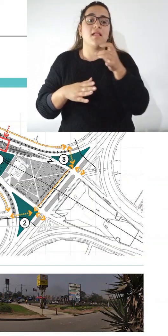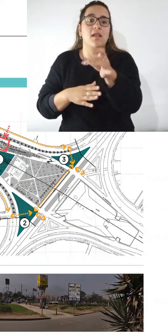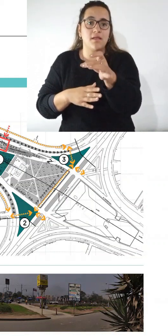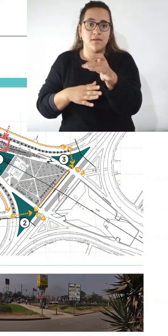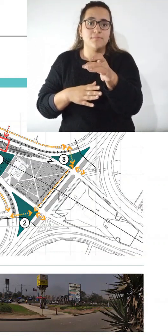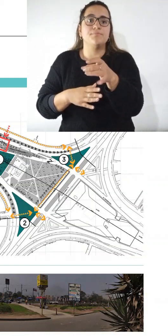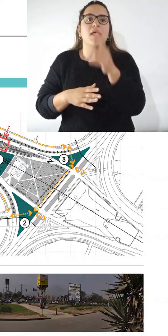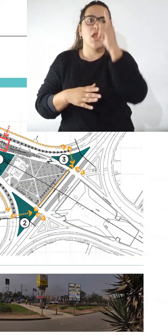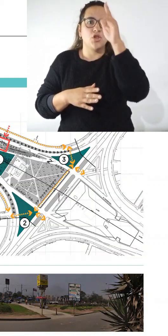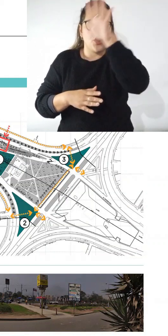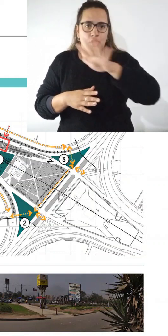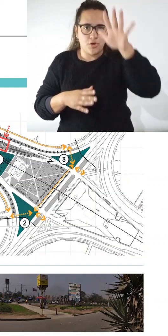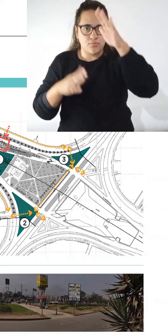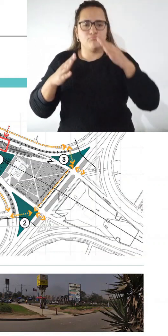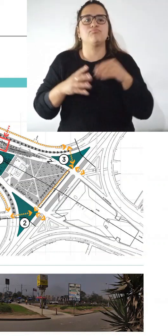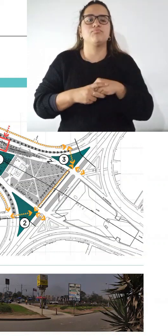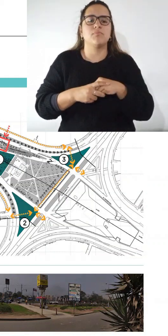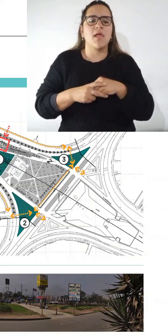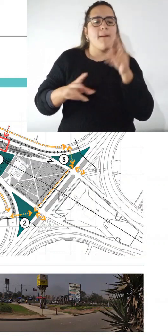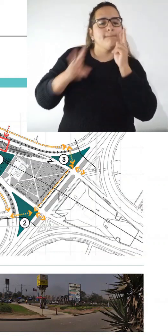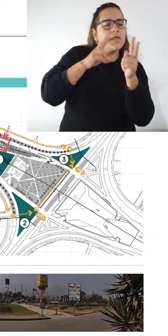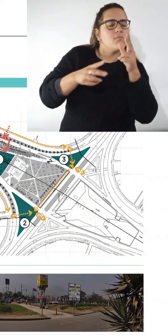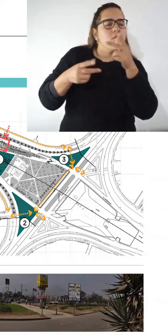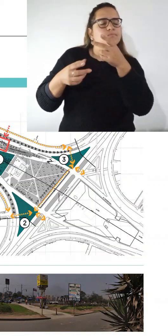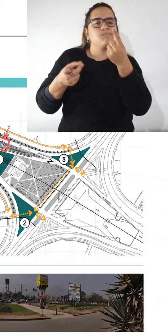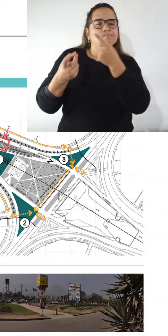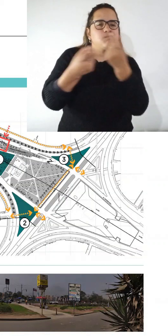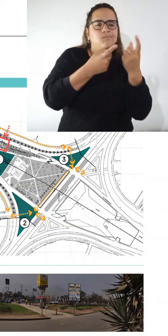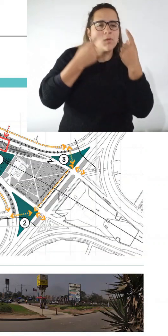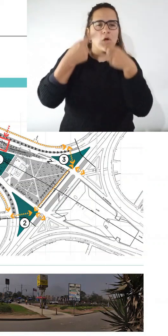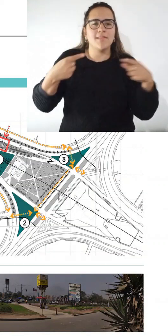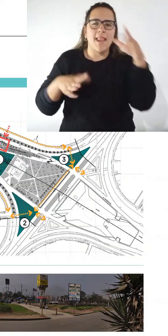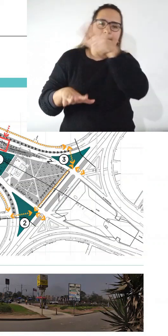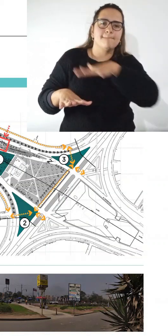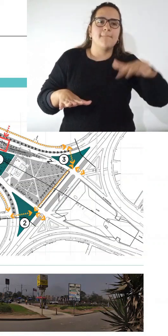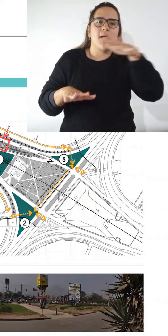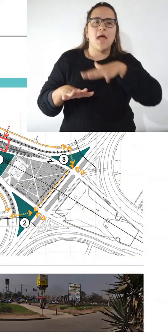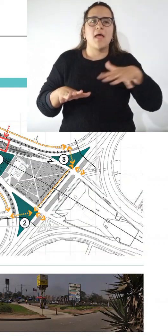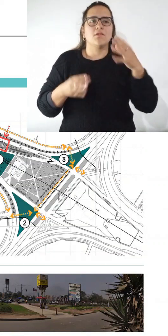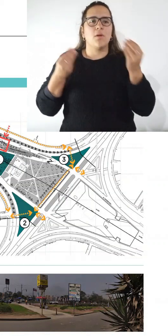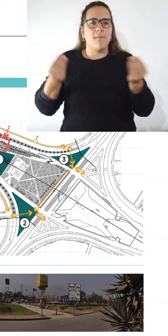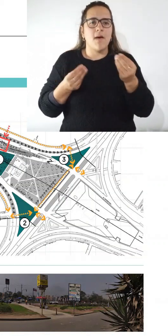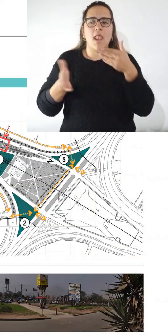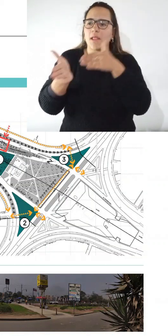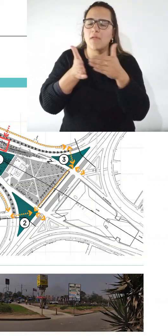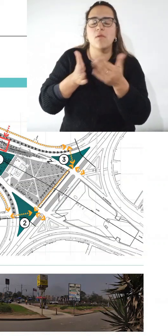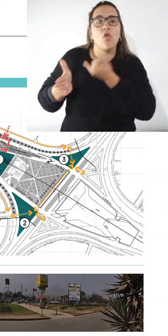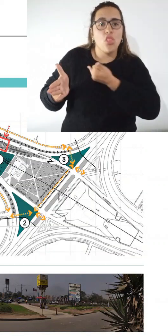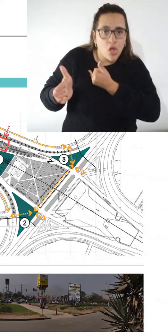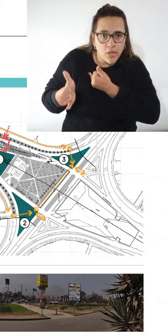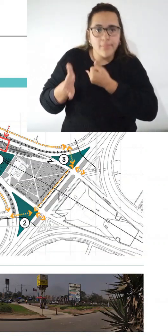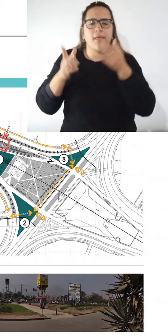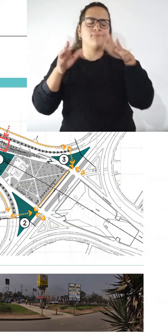de la línea del metropolitano en el norte. Hicimos una revisión en campo de los espacios disponibles para la implementación de